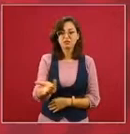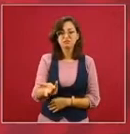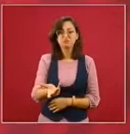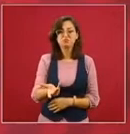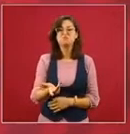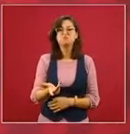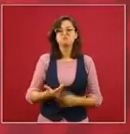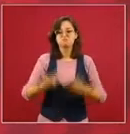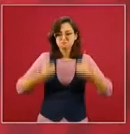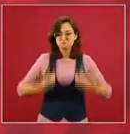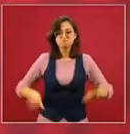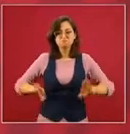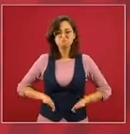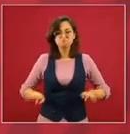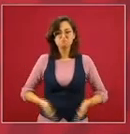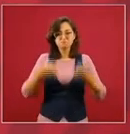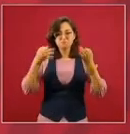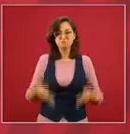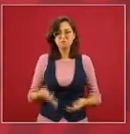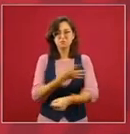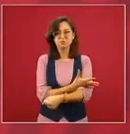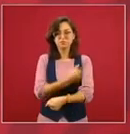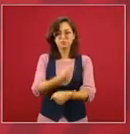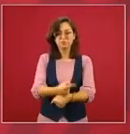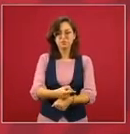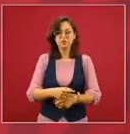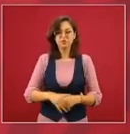con integridad y con honestidad.